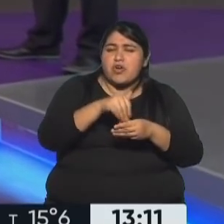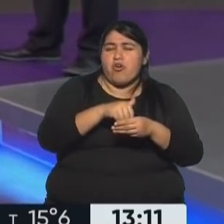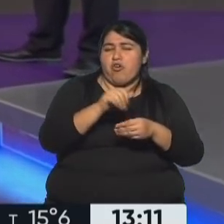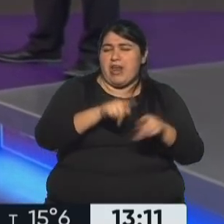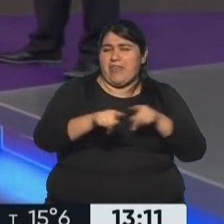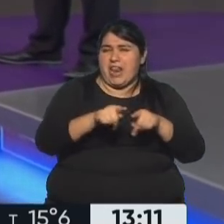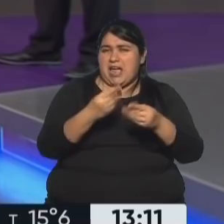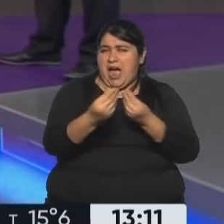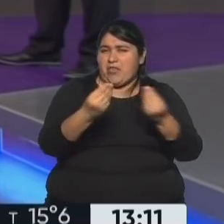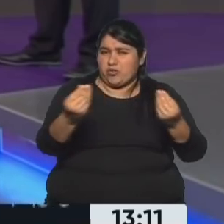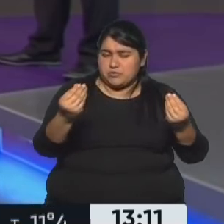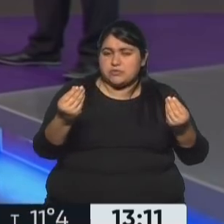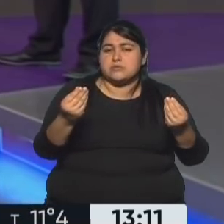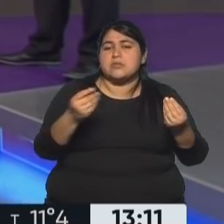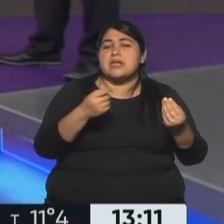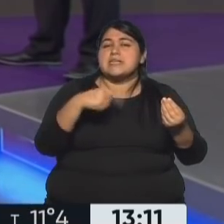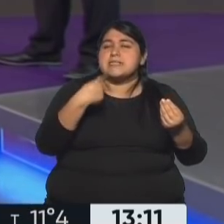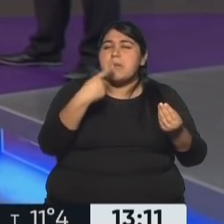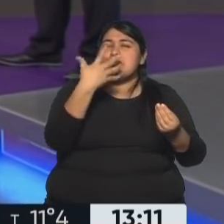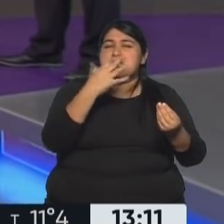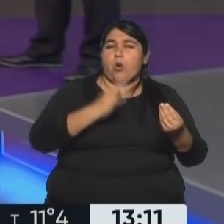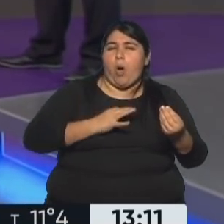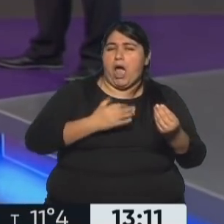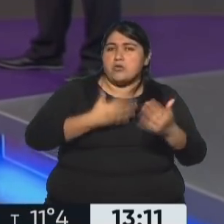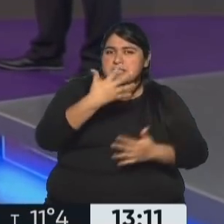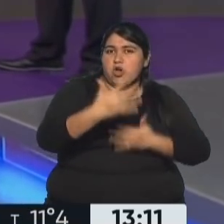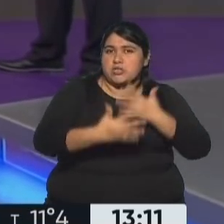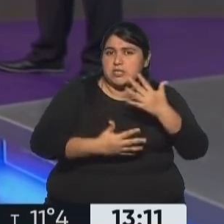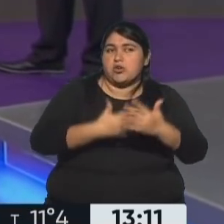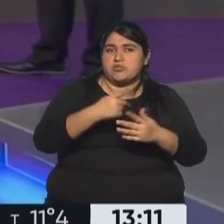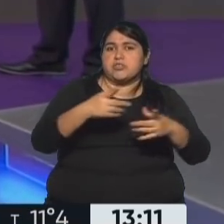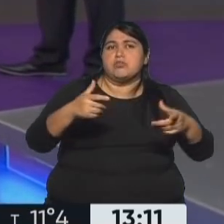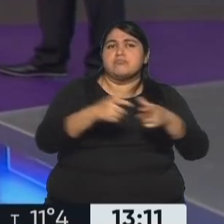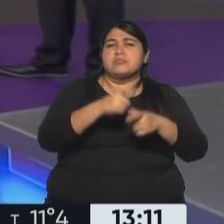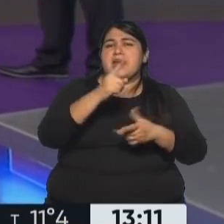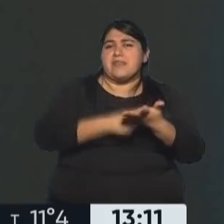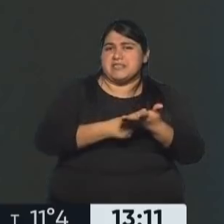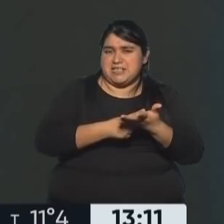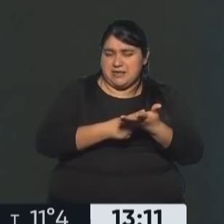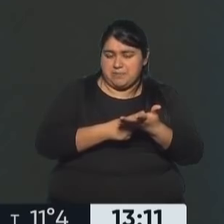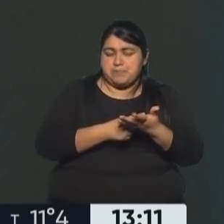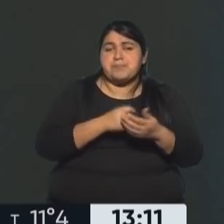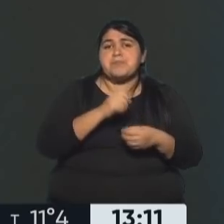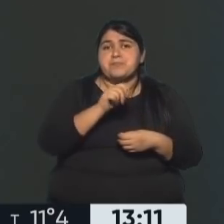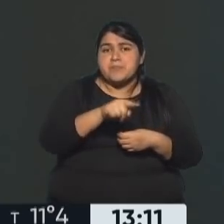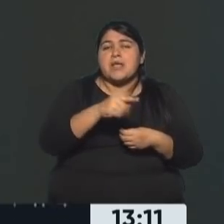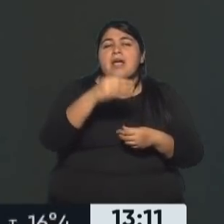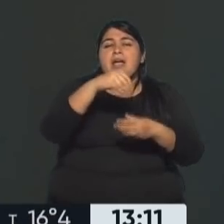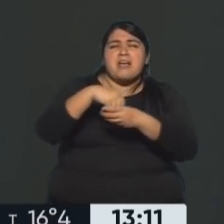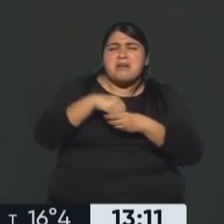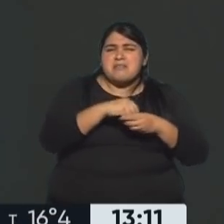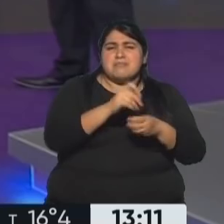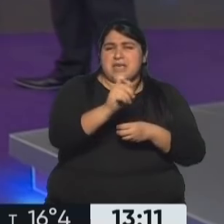delegados, esto sea cada 5 años, son los que definen a ese comité central. El comité central del partido está integrado por